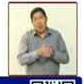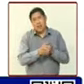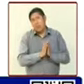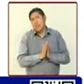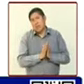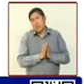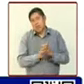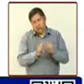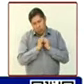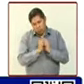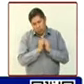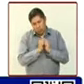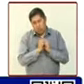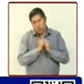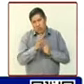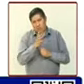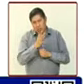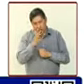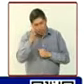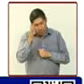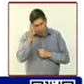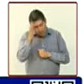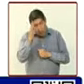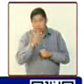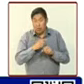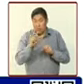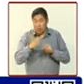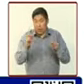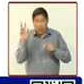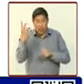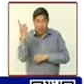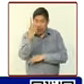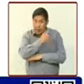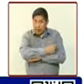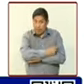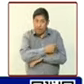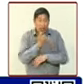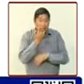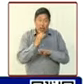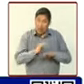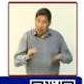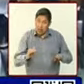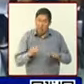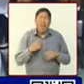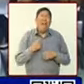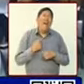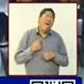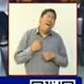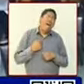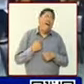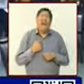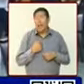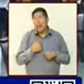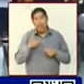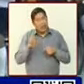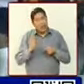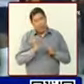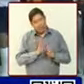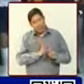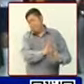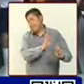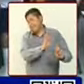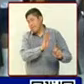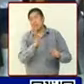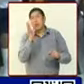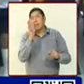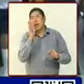se solicita que acompañe la madre de familia, pero al tercer día el niño, por más que demuestre llanto, dolor, tiene que ser aislado,